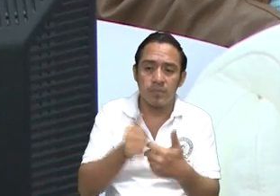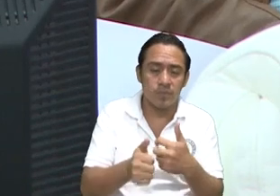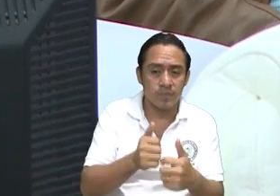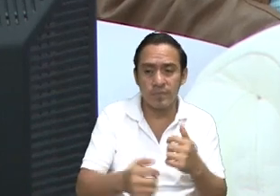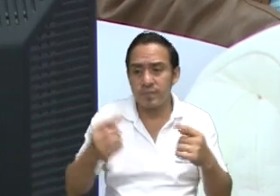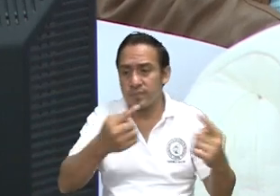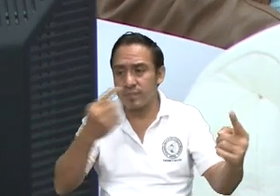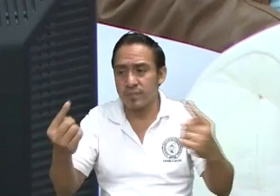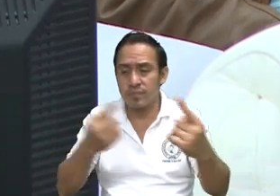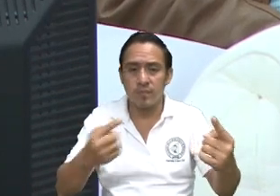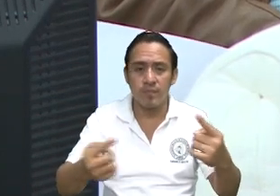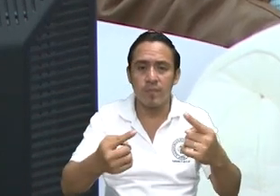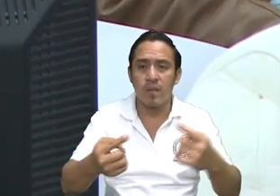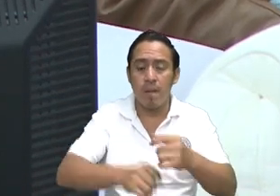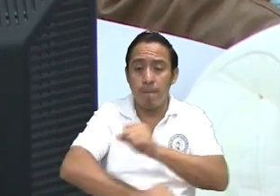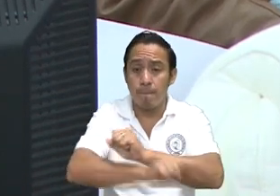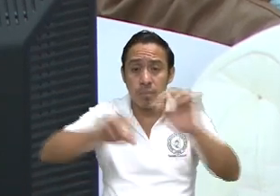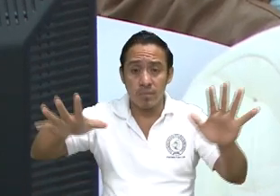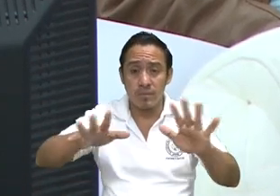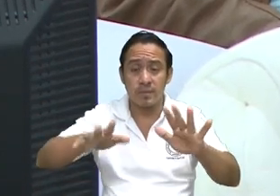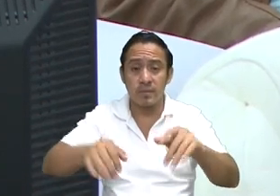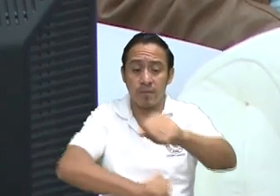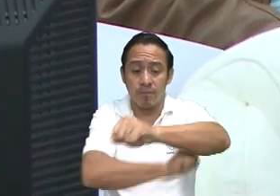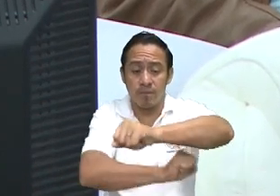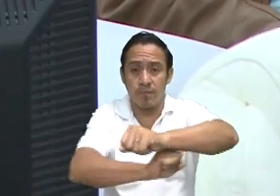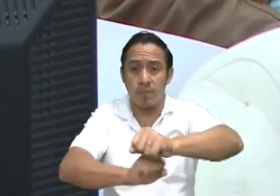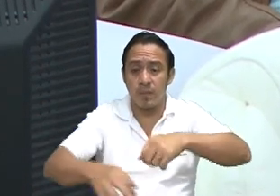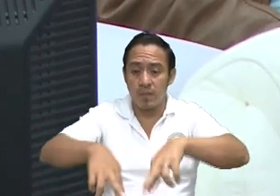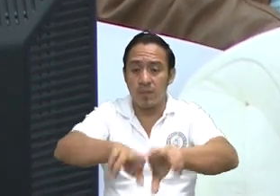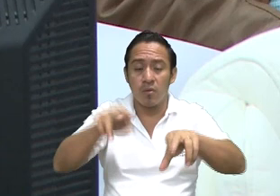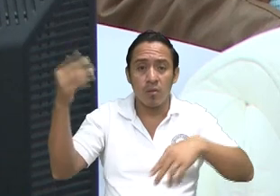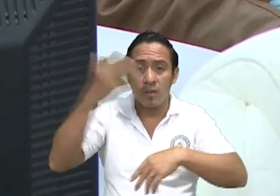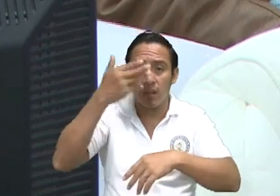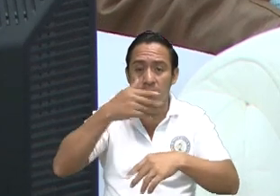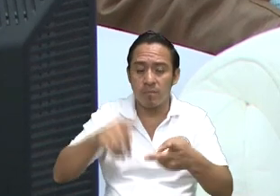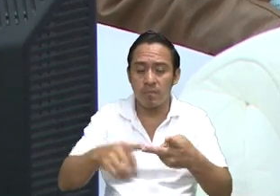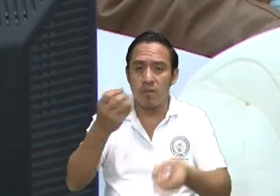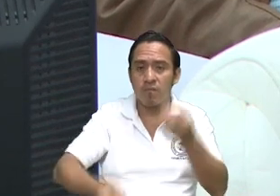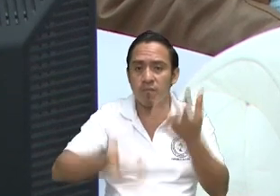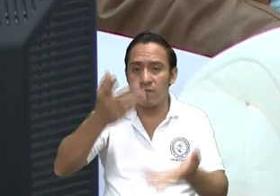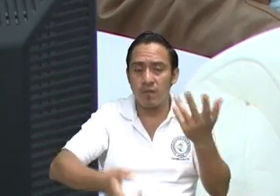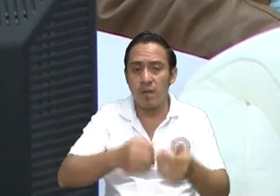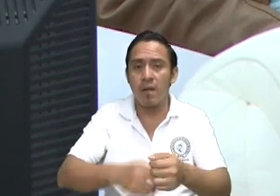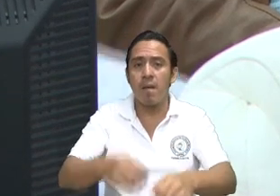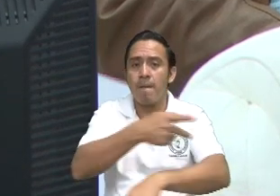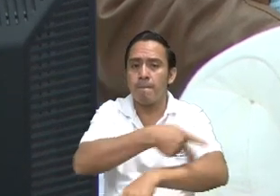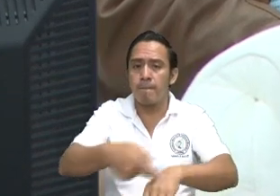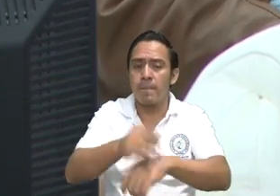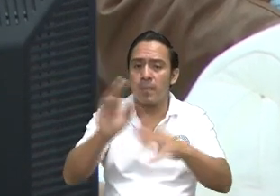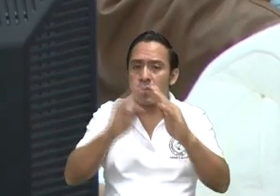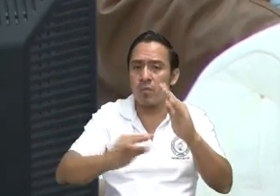sobresaltos como la voladura del puente de Río Negro en esos años, el incendio a la refinería de Puerto